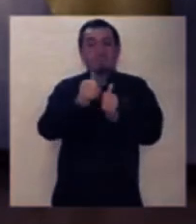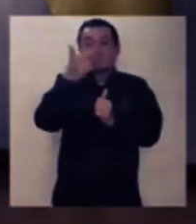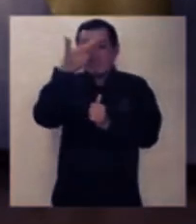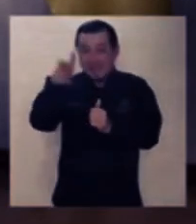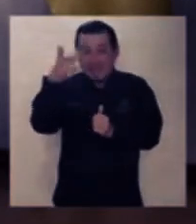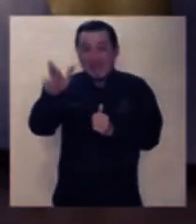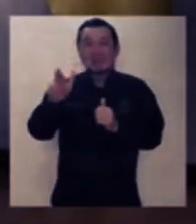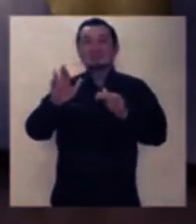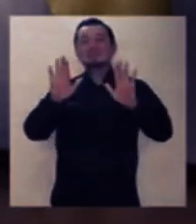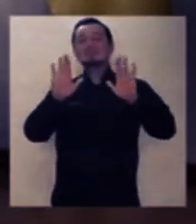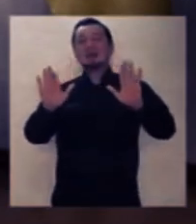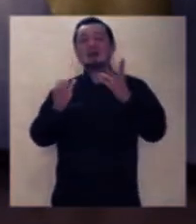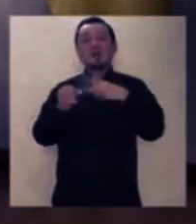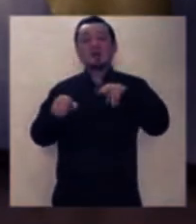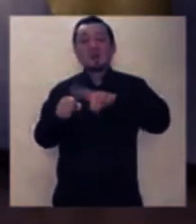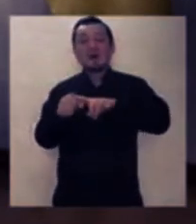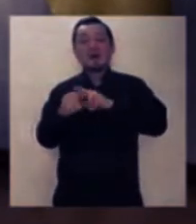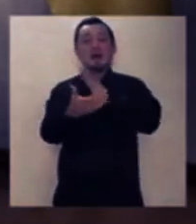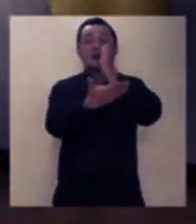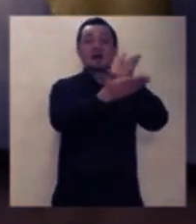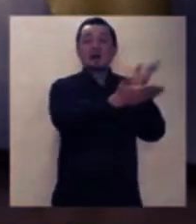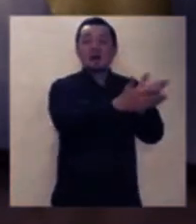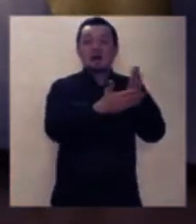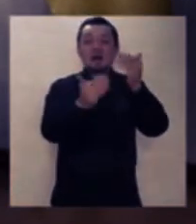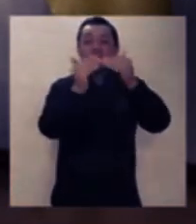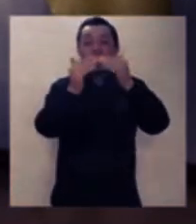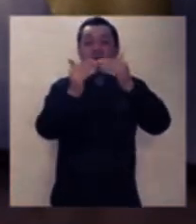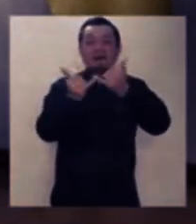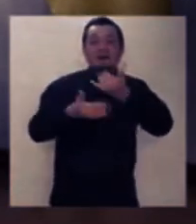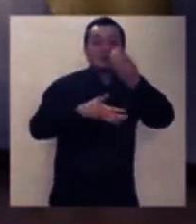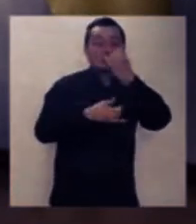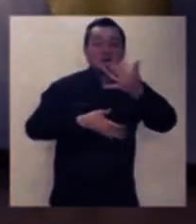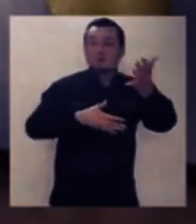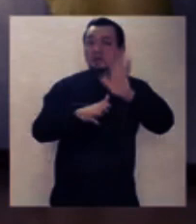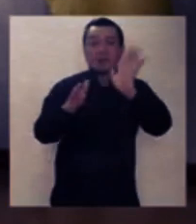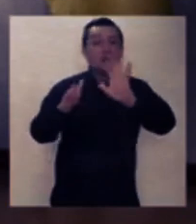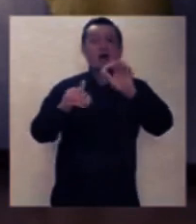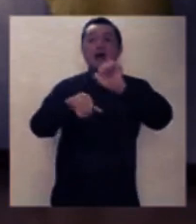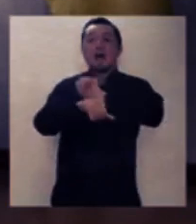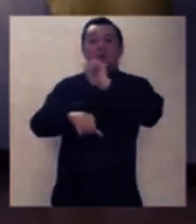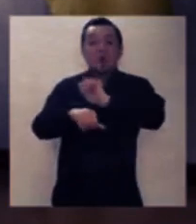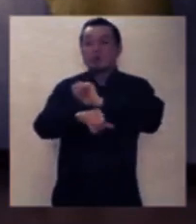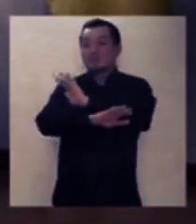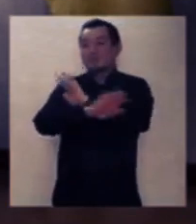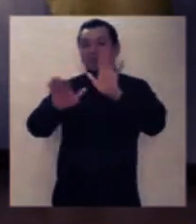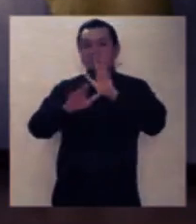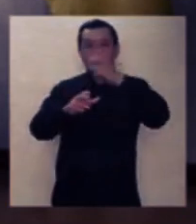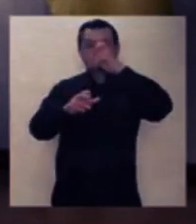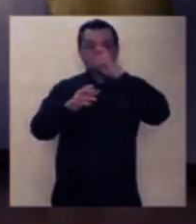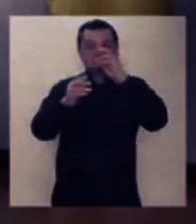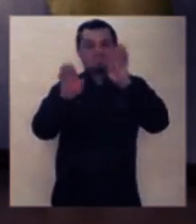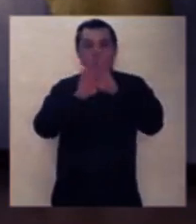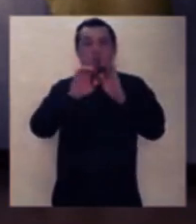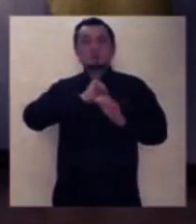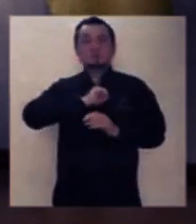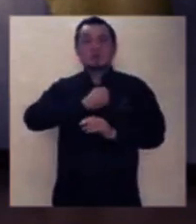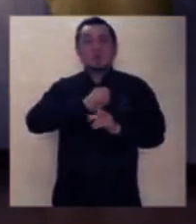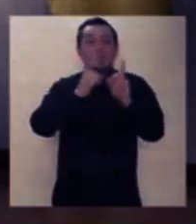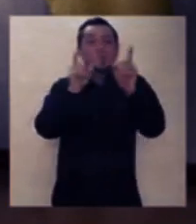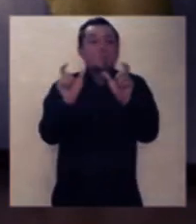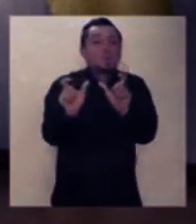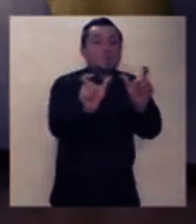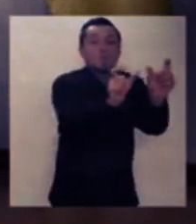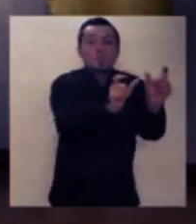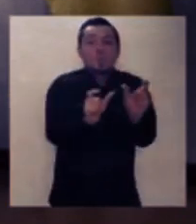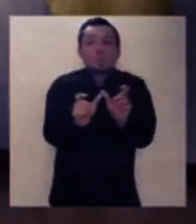no podrían operar los restaurantes ni en su modalidad de servicio a domicilio. No habría servicio de transporte público, salvo para atender la demanda de personal de